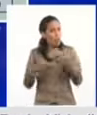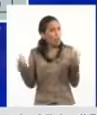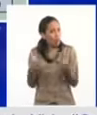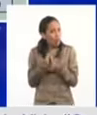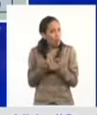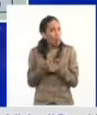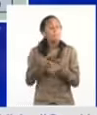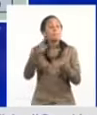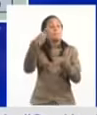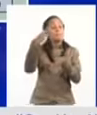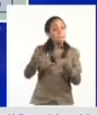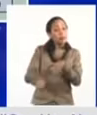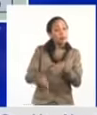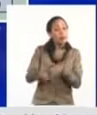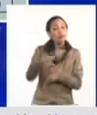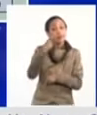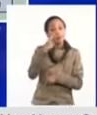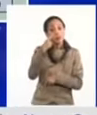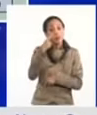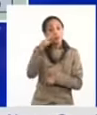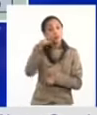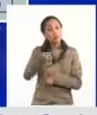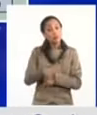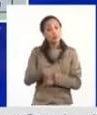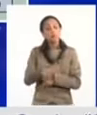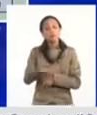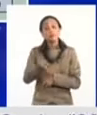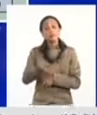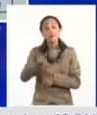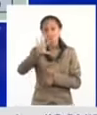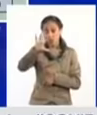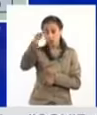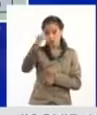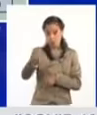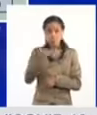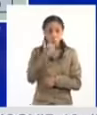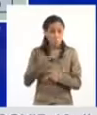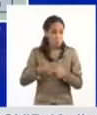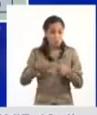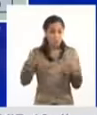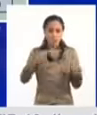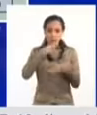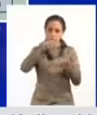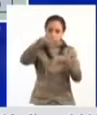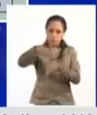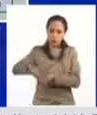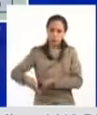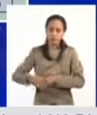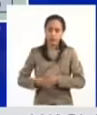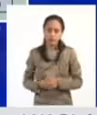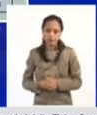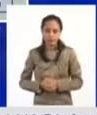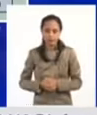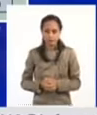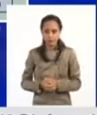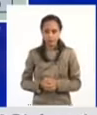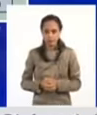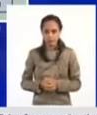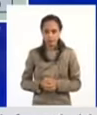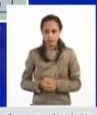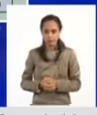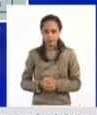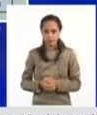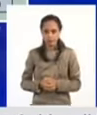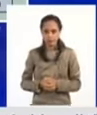embargo, entre los 5 con mayor número de fallecidos. En los acumulados, indiscutiblemente Estados